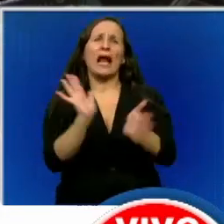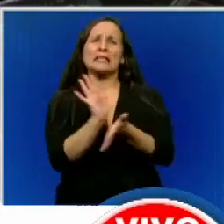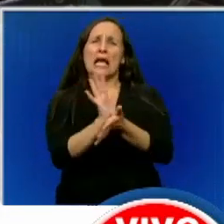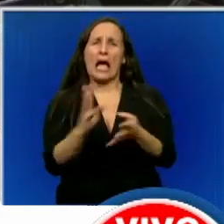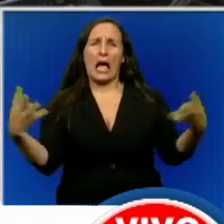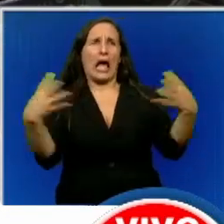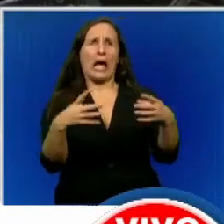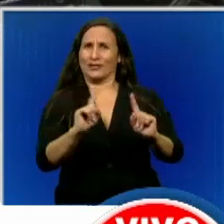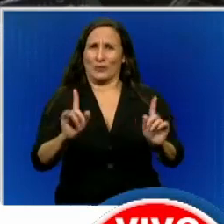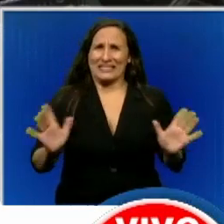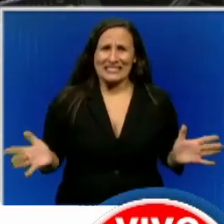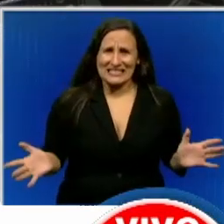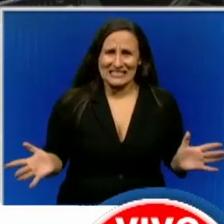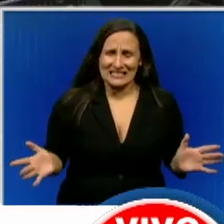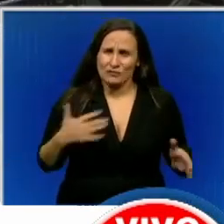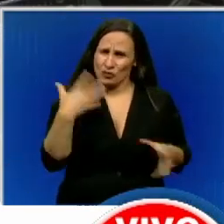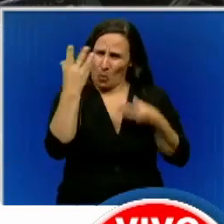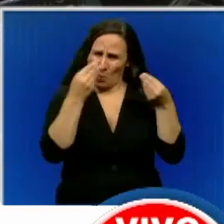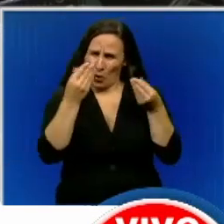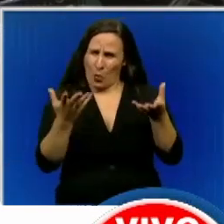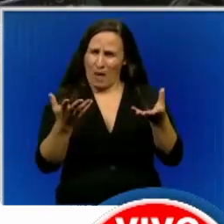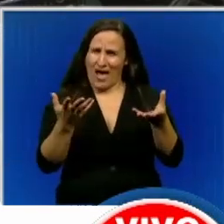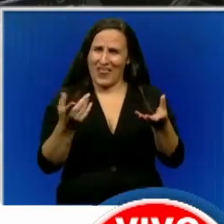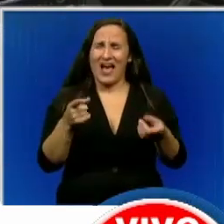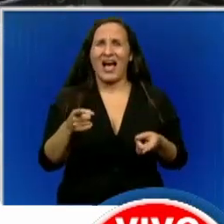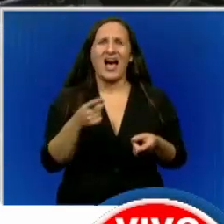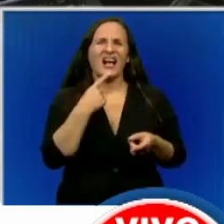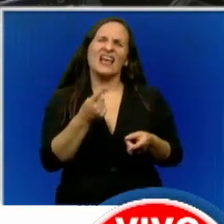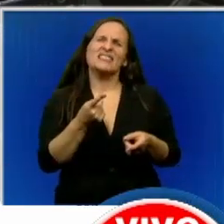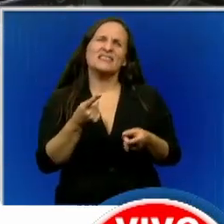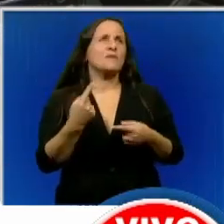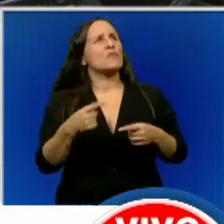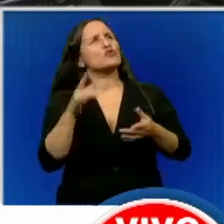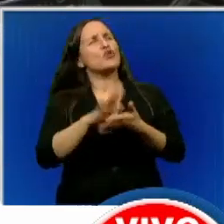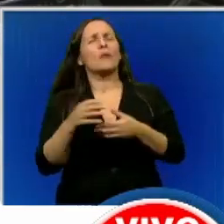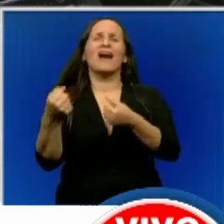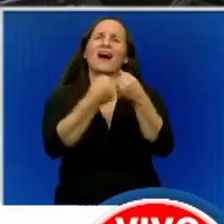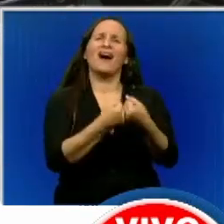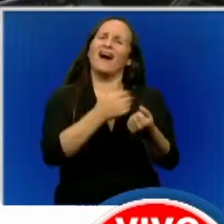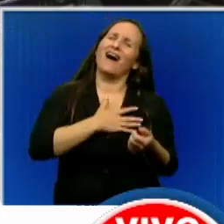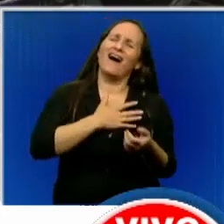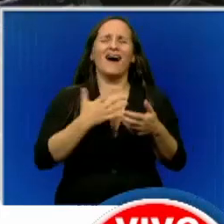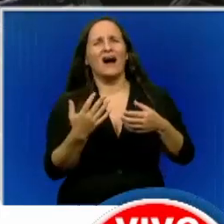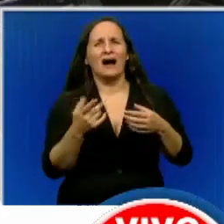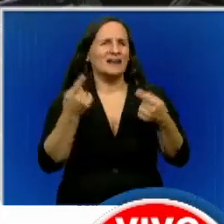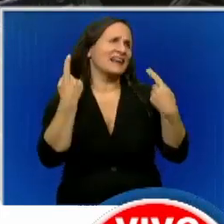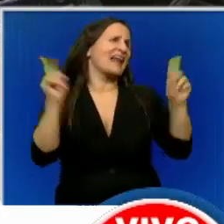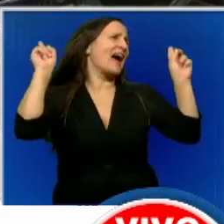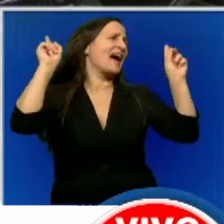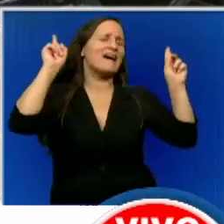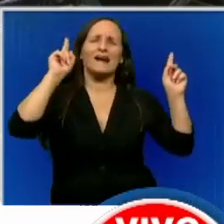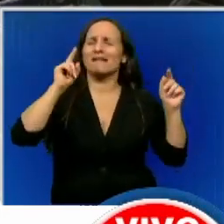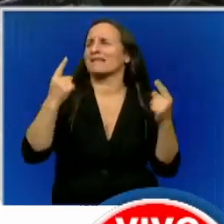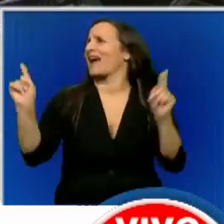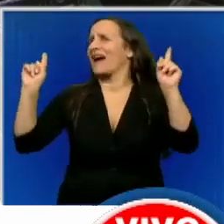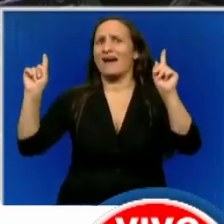me preocupa no solamente que vivamos los acuerdos de rutina en cualquier democracia que funcione bien como una situación de excepción,